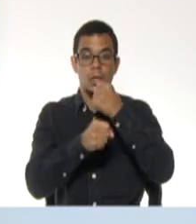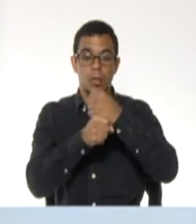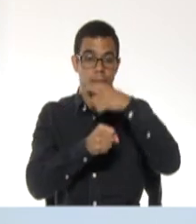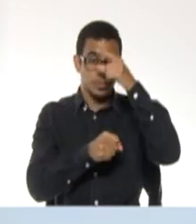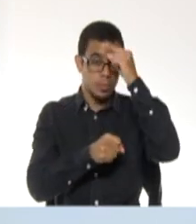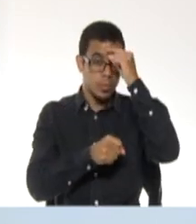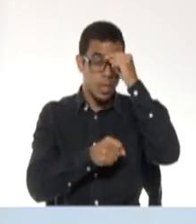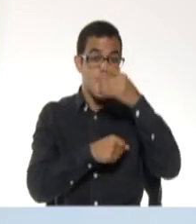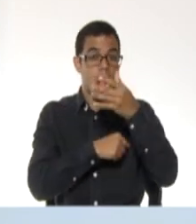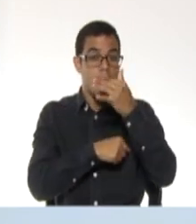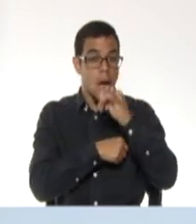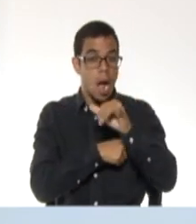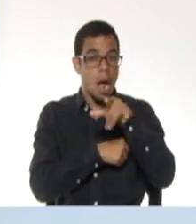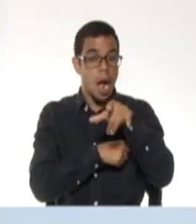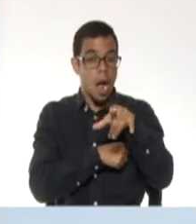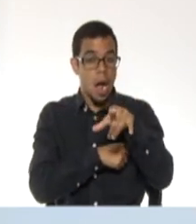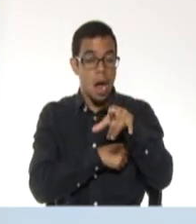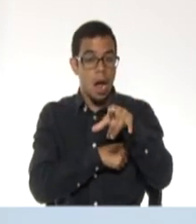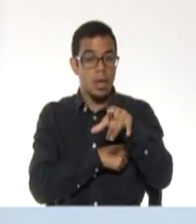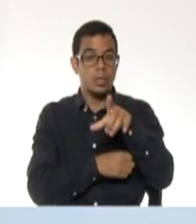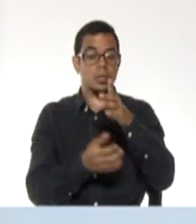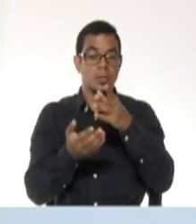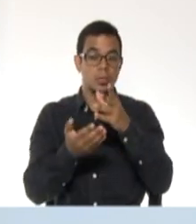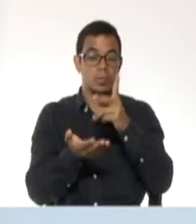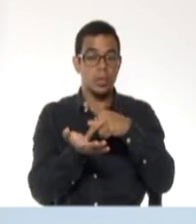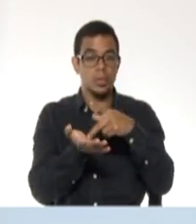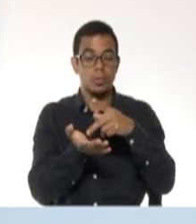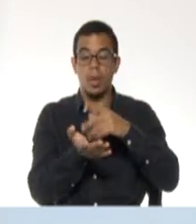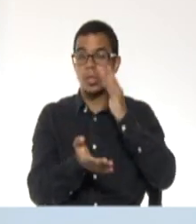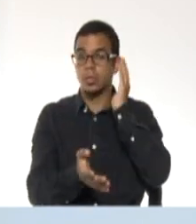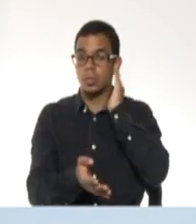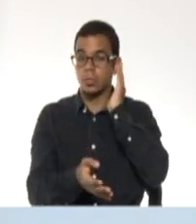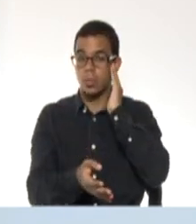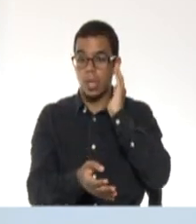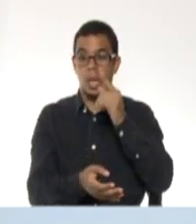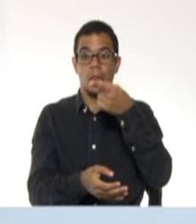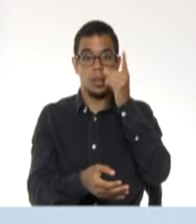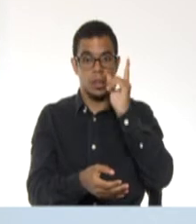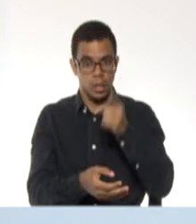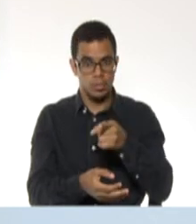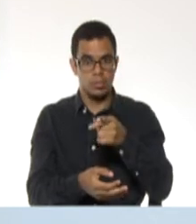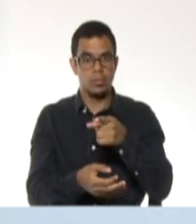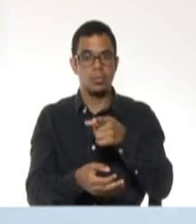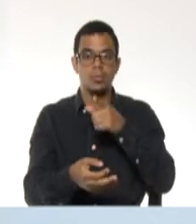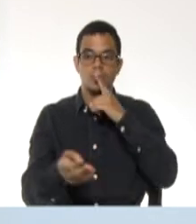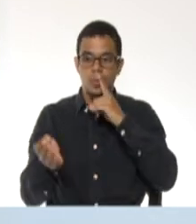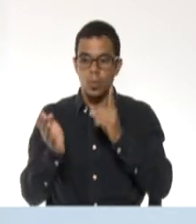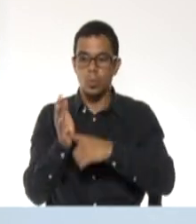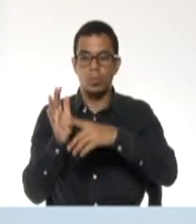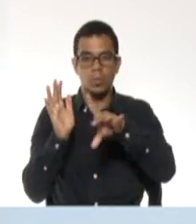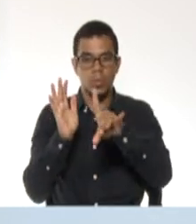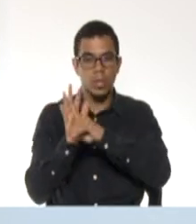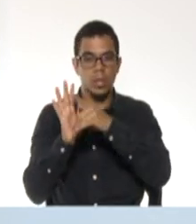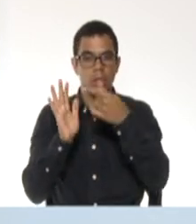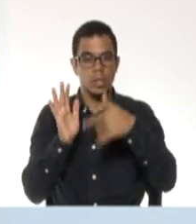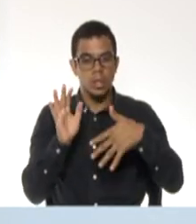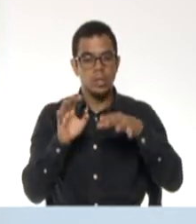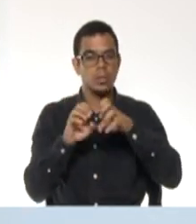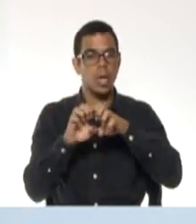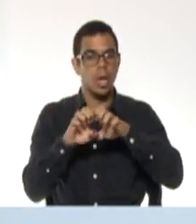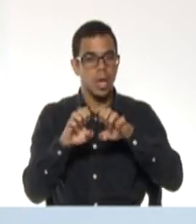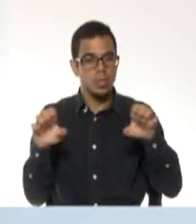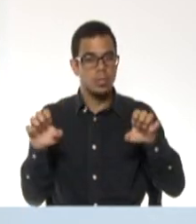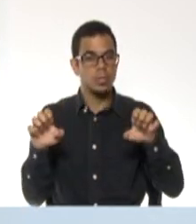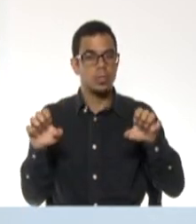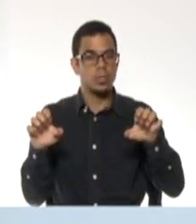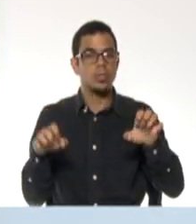tenemos estudiantes con deficiencias auditivas a quien también se les debe garantizar el derecho a la educación. Por